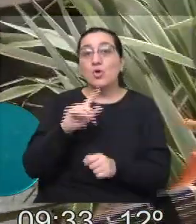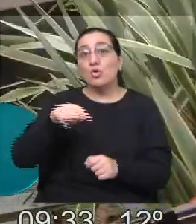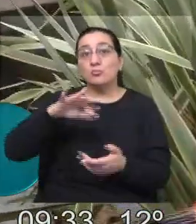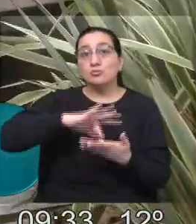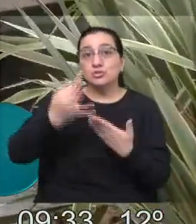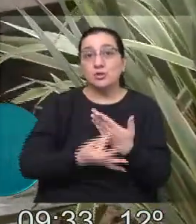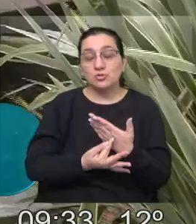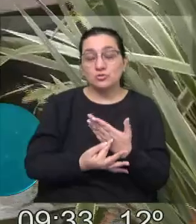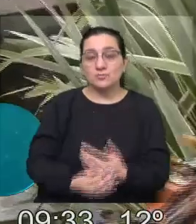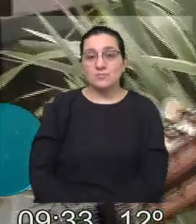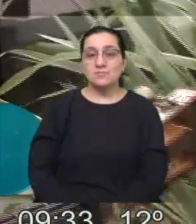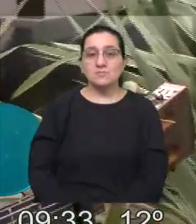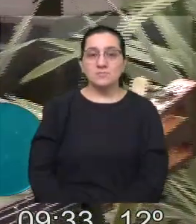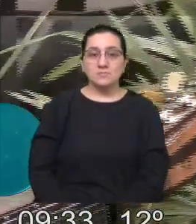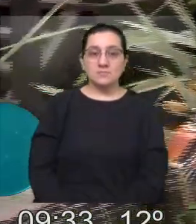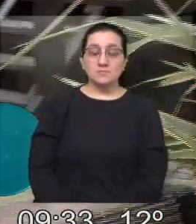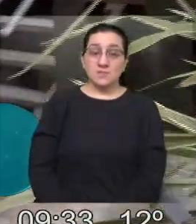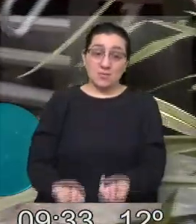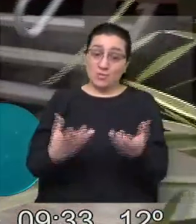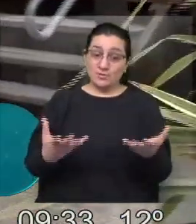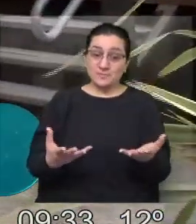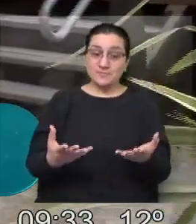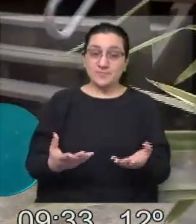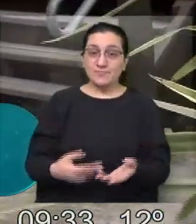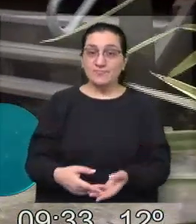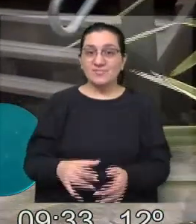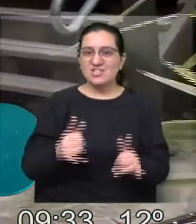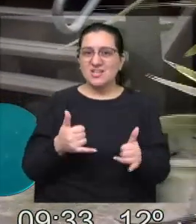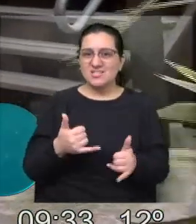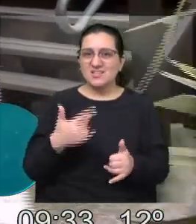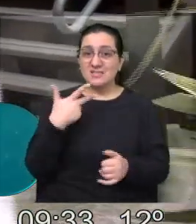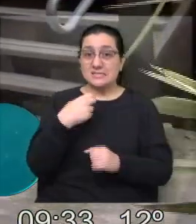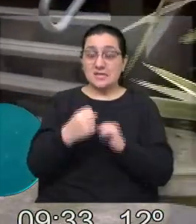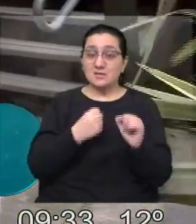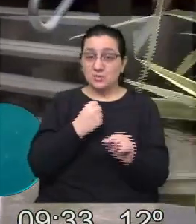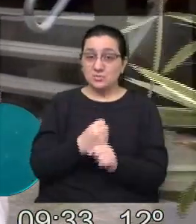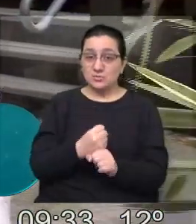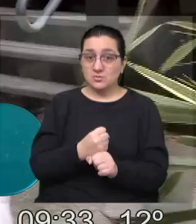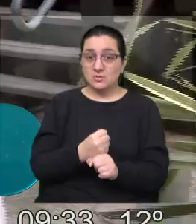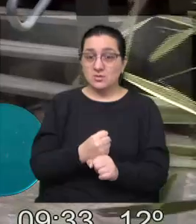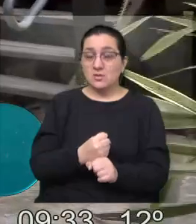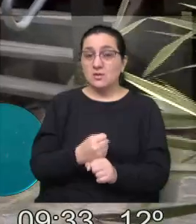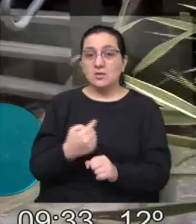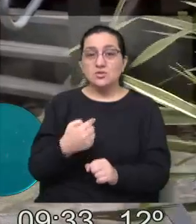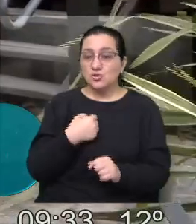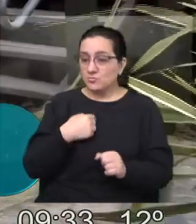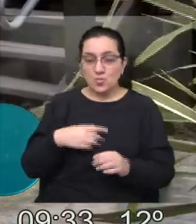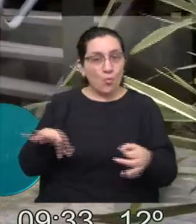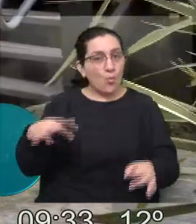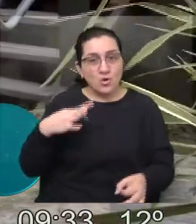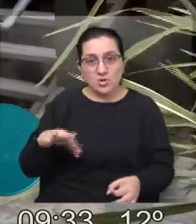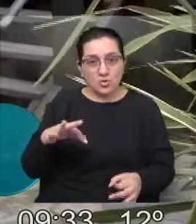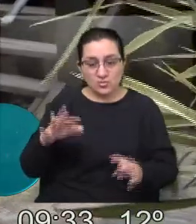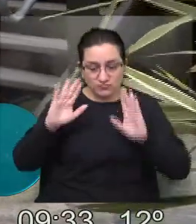proyectos de por medio. Y bueno, desde hace ya 3 años que me estoy tomando por exclusivo el